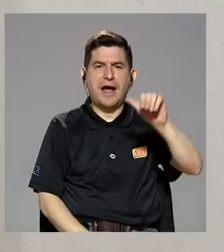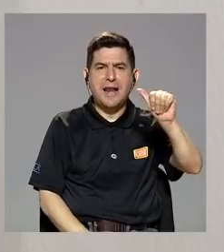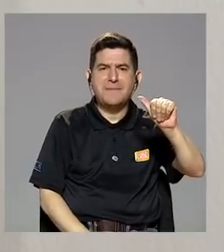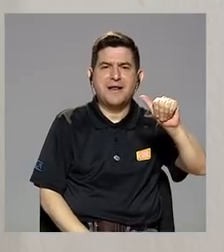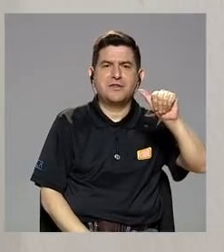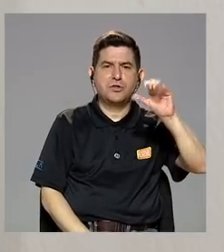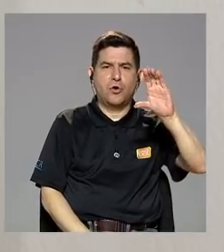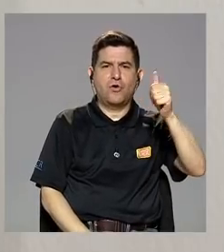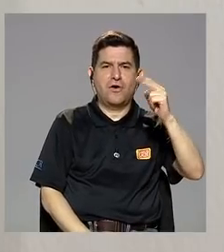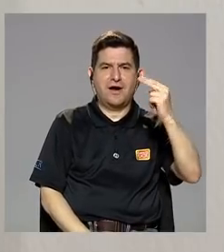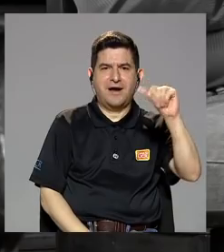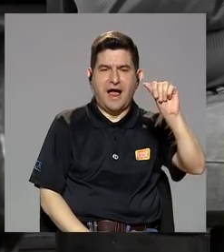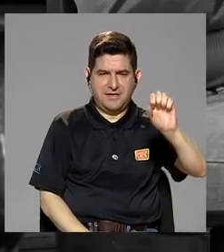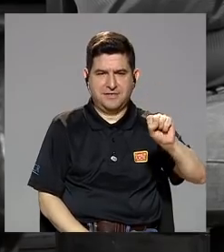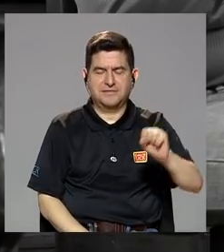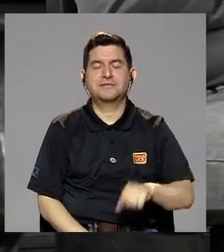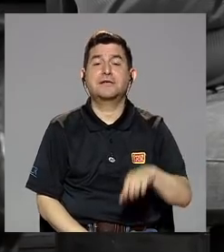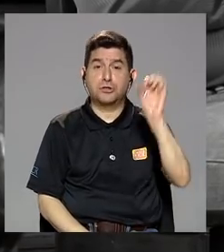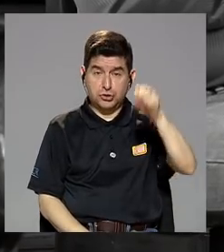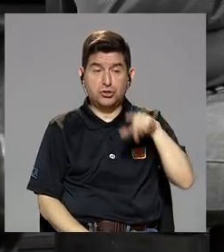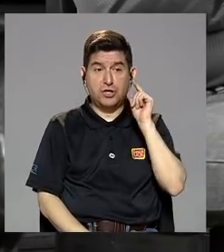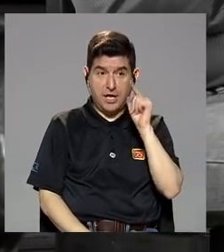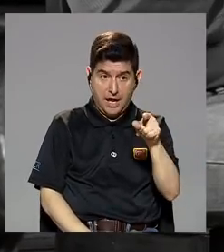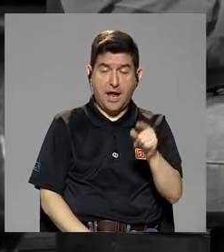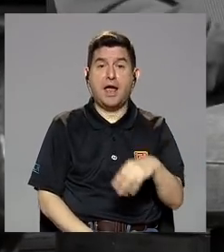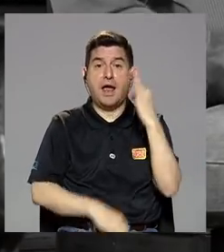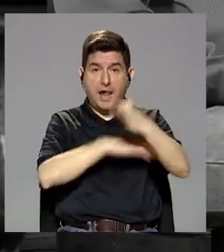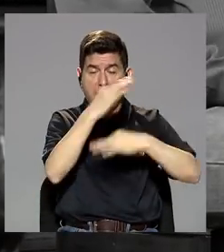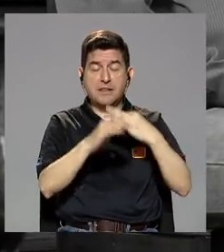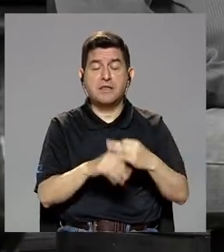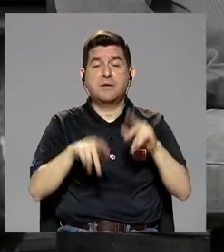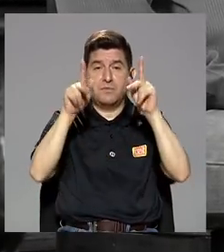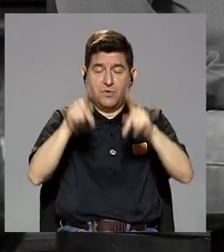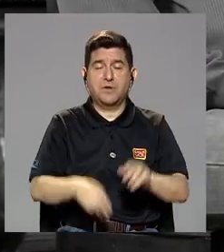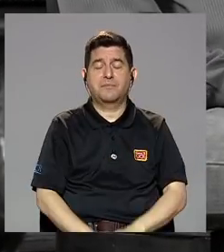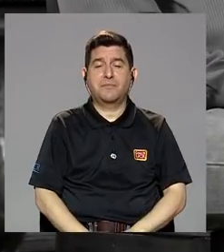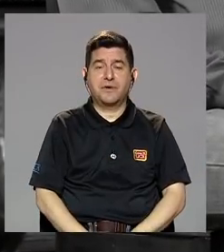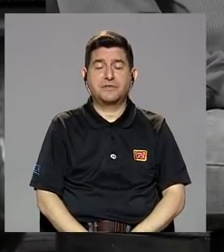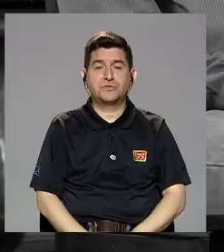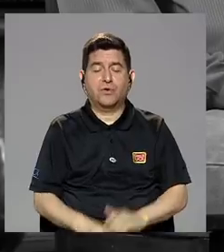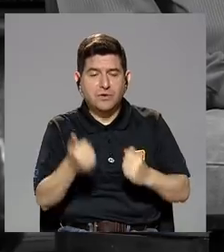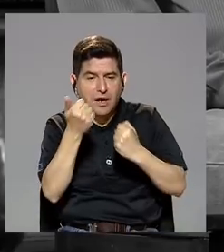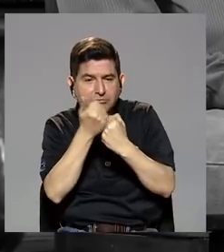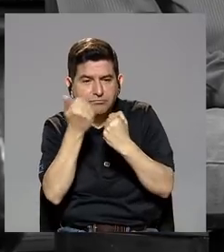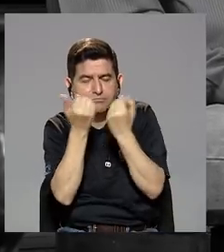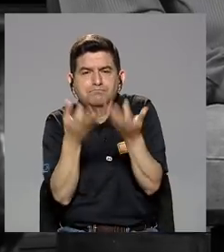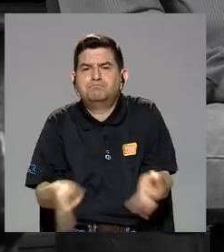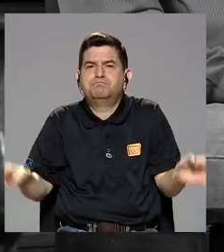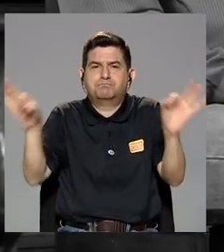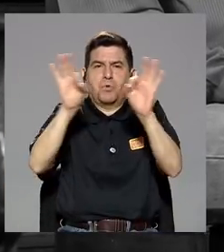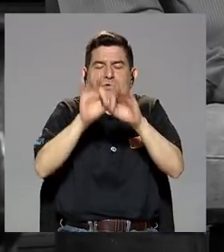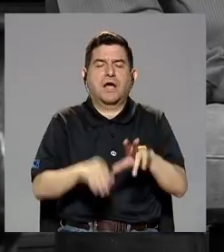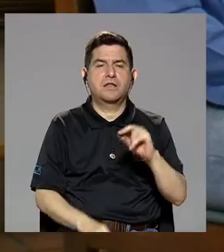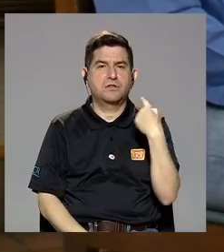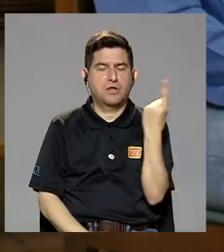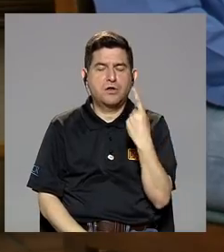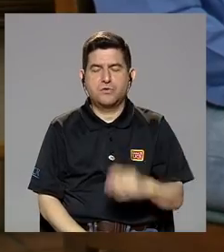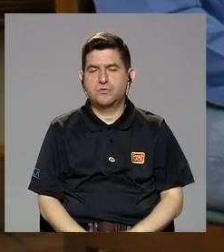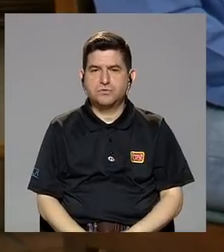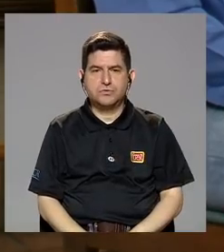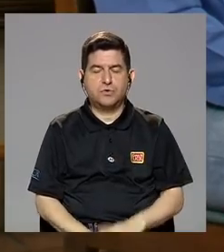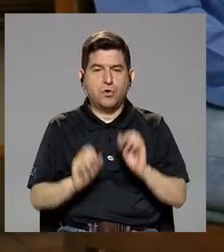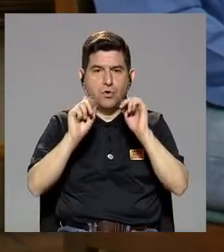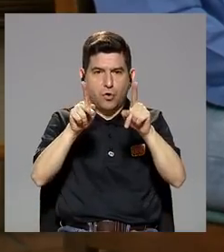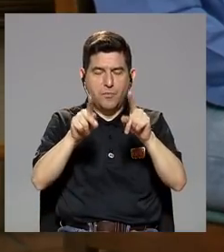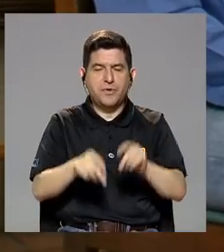las puertas de este país también gilberto cañas para mí fue una especie de padrino impresionante beto no sólo me abrió las